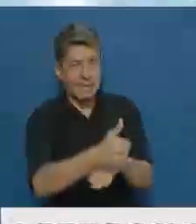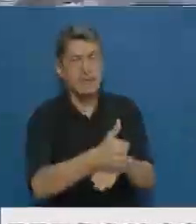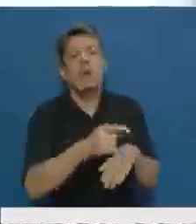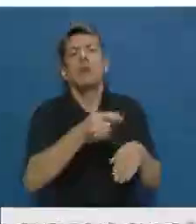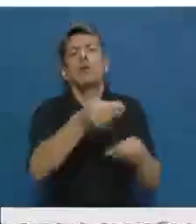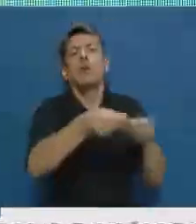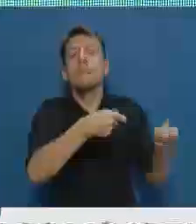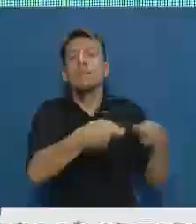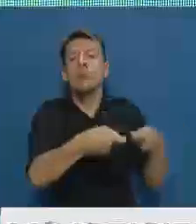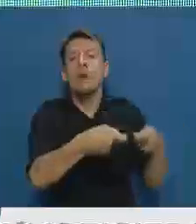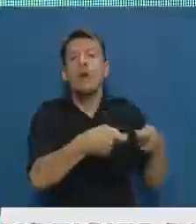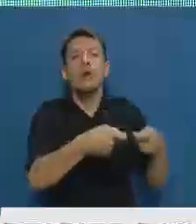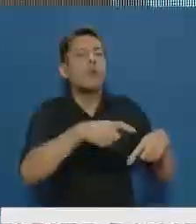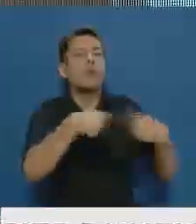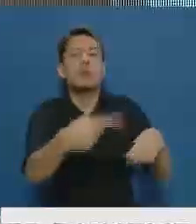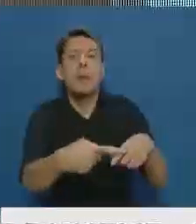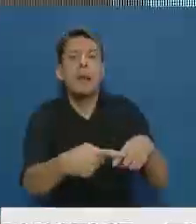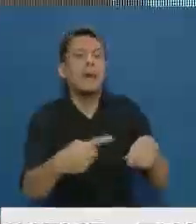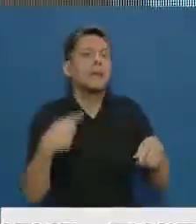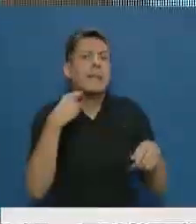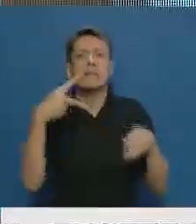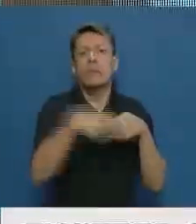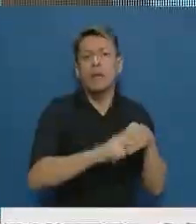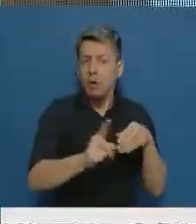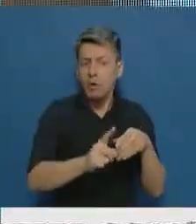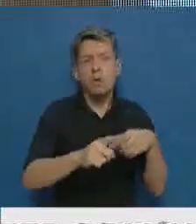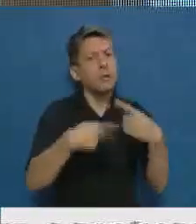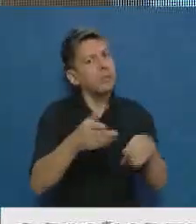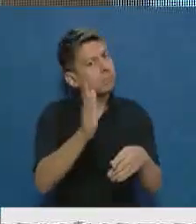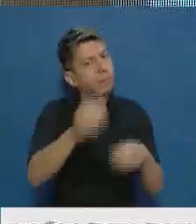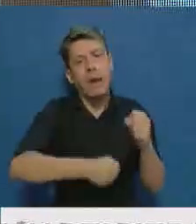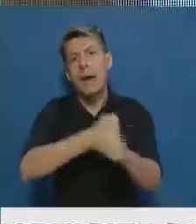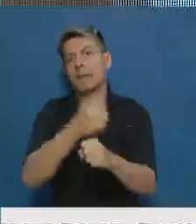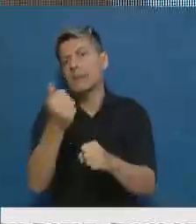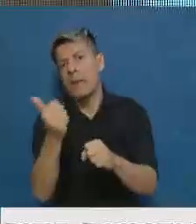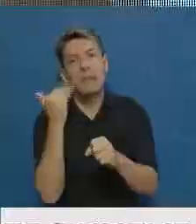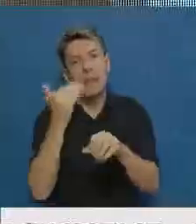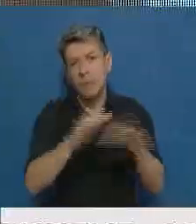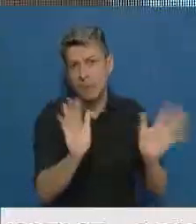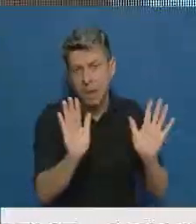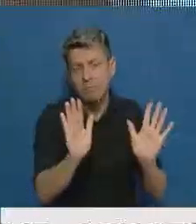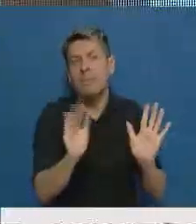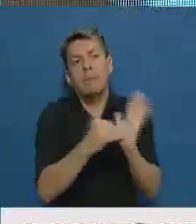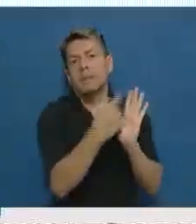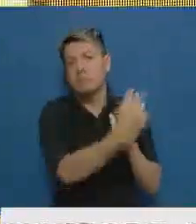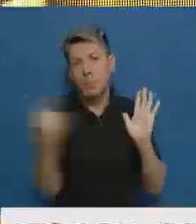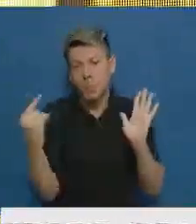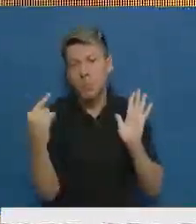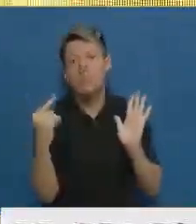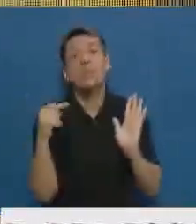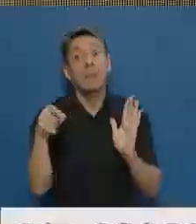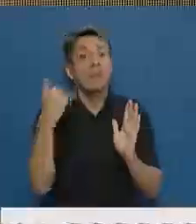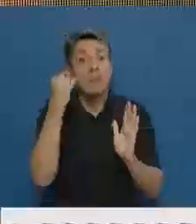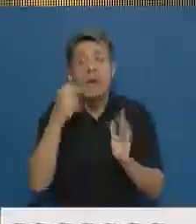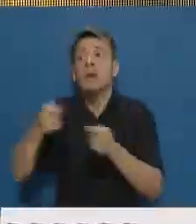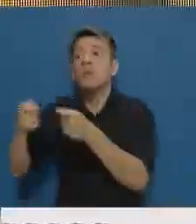Nosotros estuvimos reunidos con el titular del Centro de Empleados de Comercio, con Guillermo Pereira, ayer charlando estas medidas, conversándola con él, y nos daba la pauta de algunos